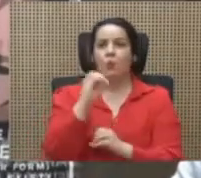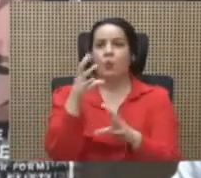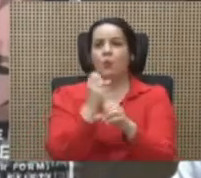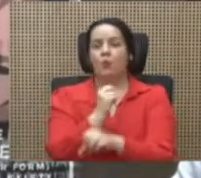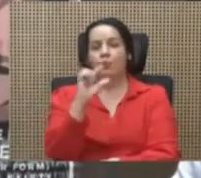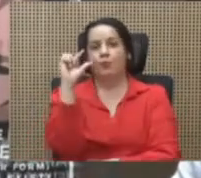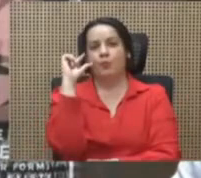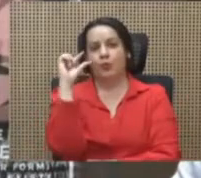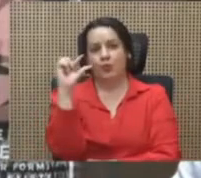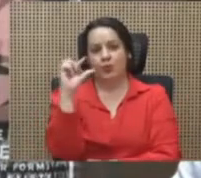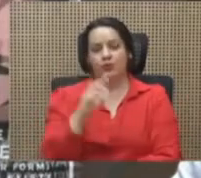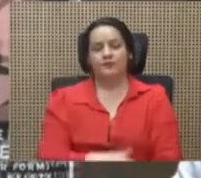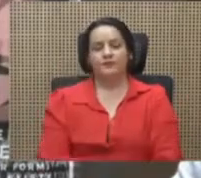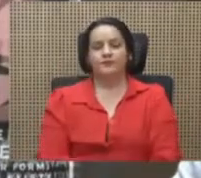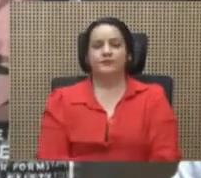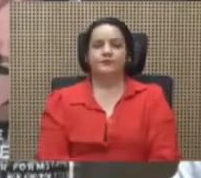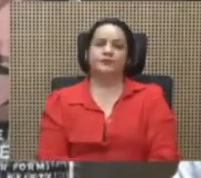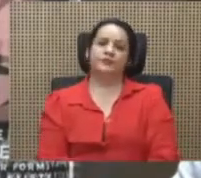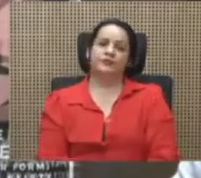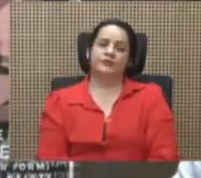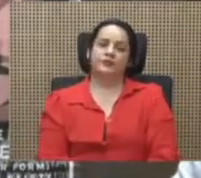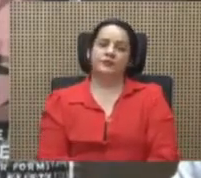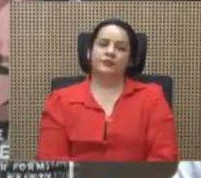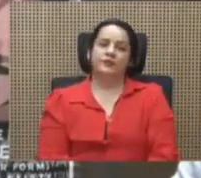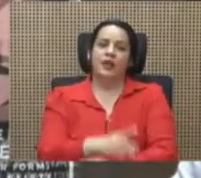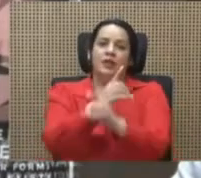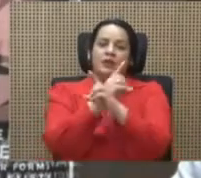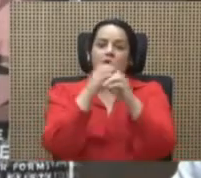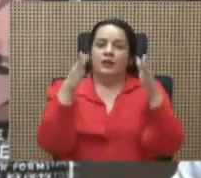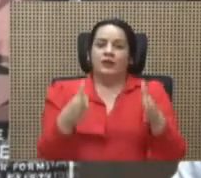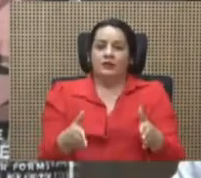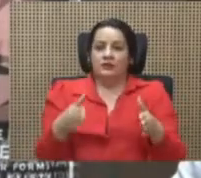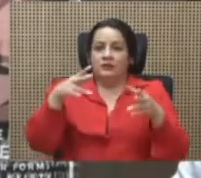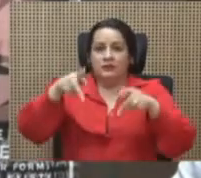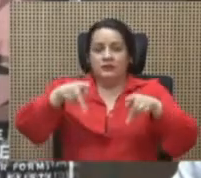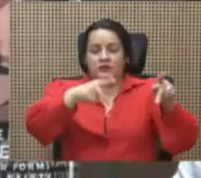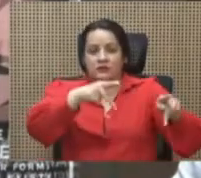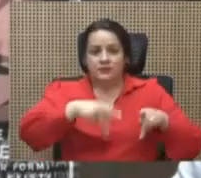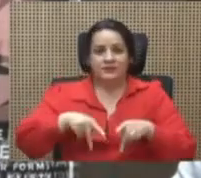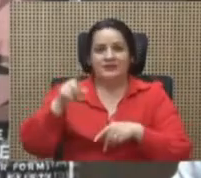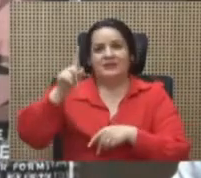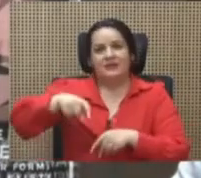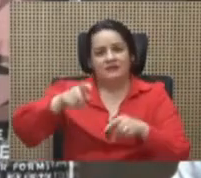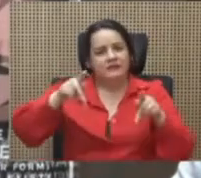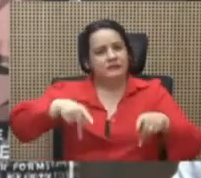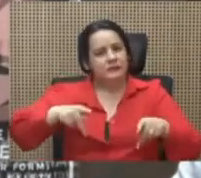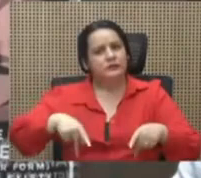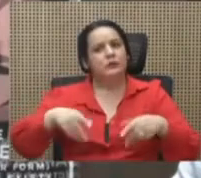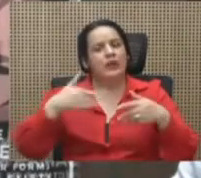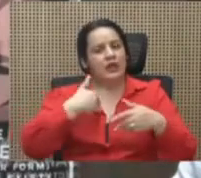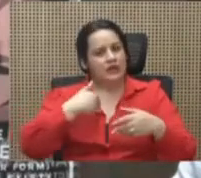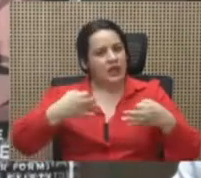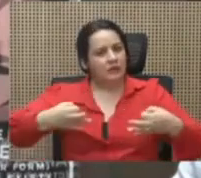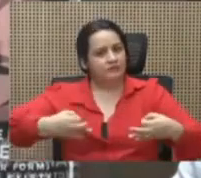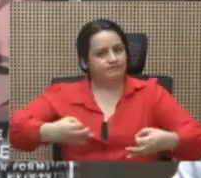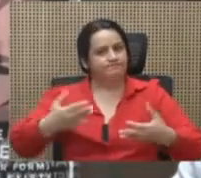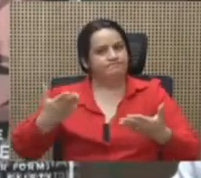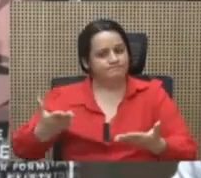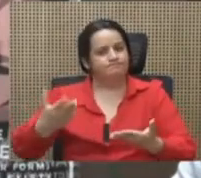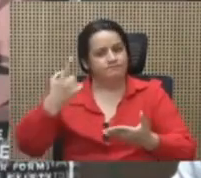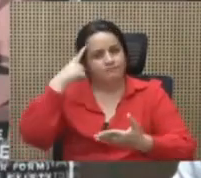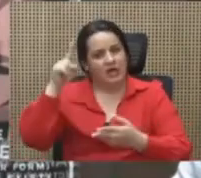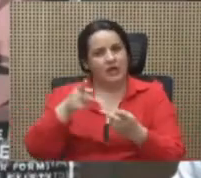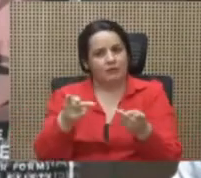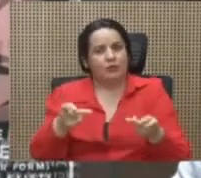poco el defensor de los habitantes debe ser alguien que tenga idoneidad del cargo Independencia partidaria